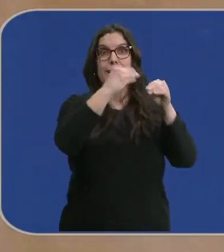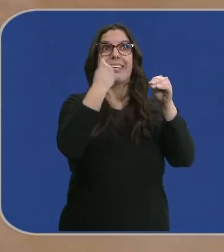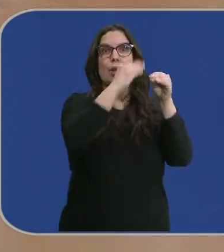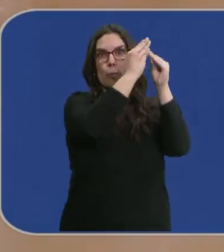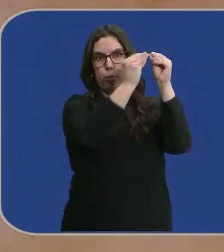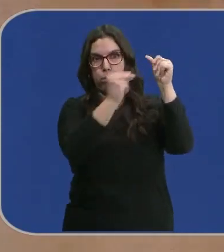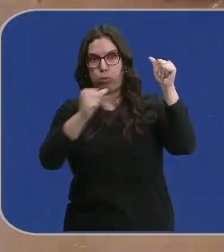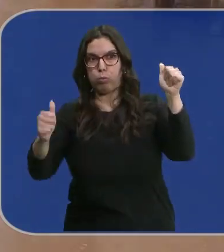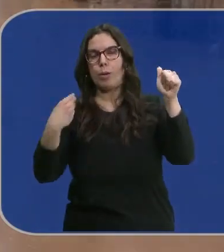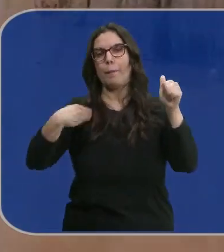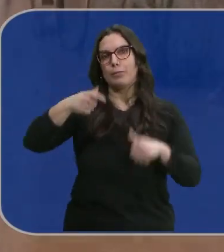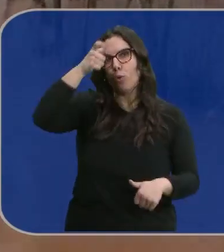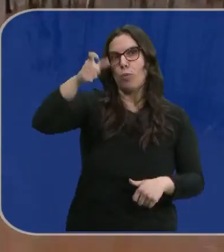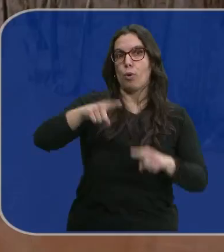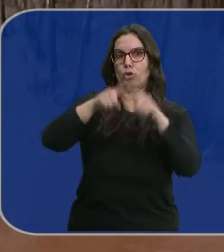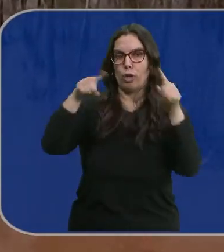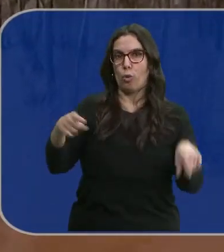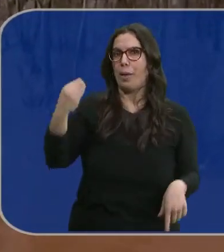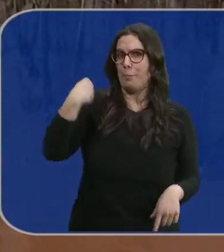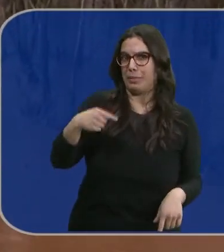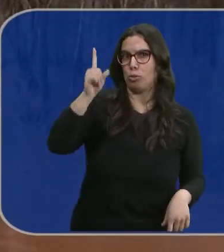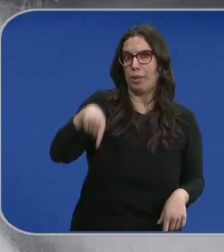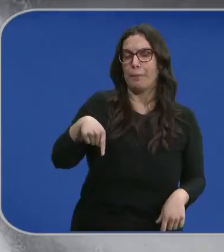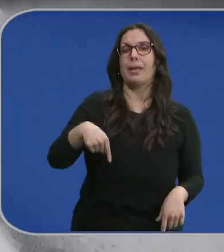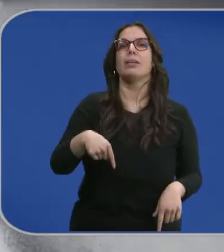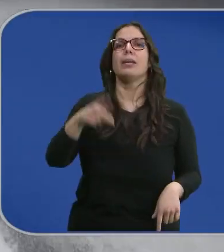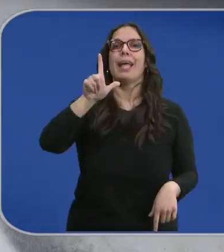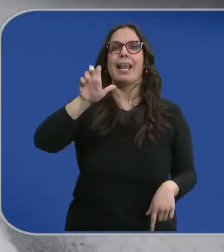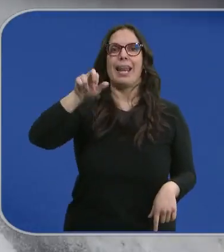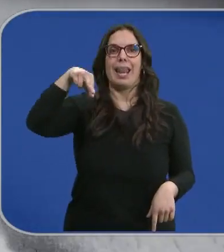de cultivo en Navares de Ayuso, Segovia. Lo mismo ocurre en Lerma, Burgos.